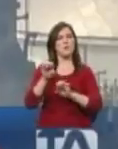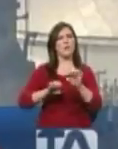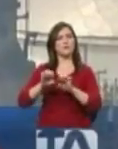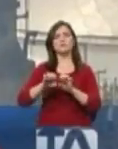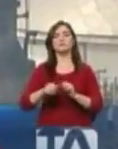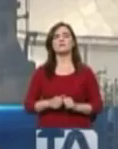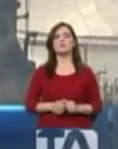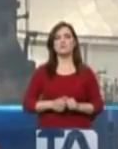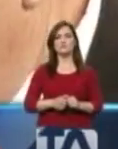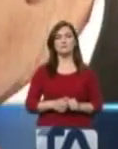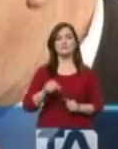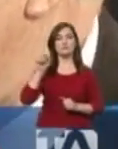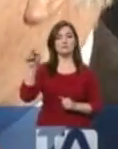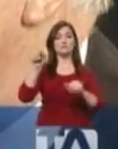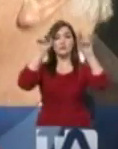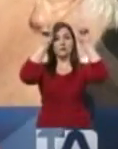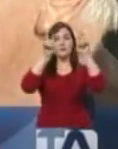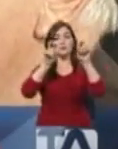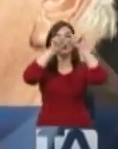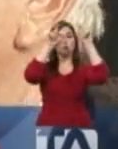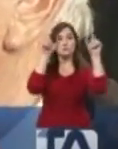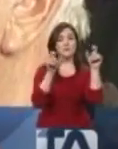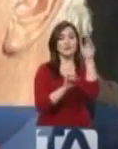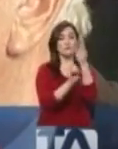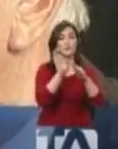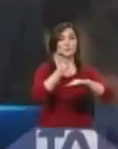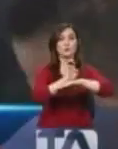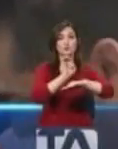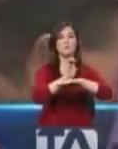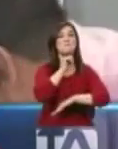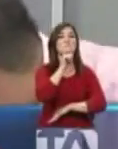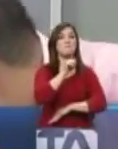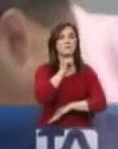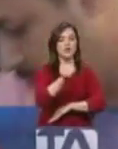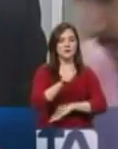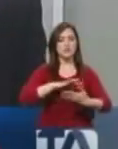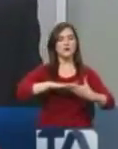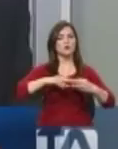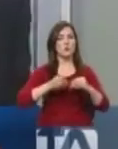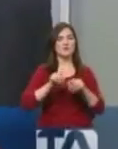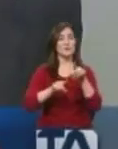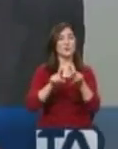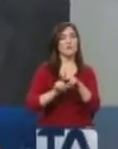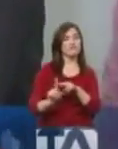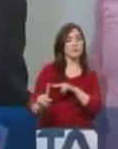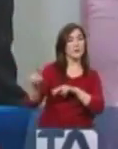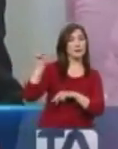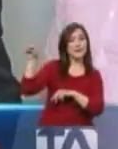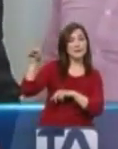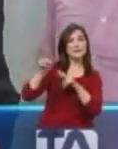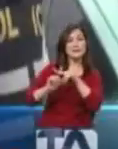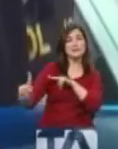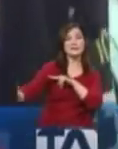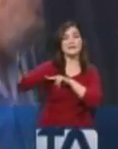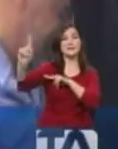Petroecuador será otro de los temas que deje inconclusos Galo Chiriboga, con varios prófugos de la justicia, como Carlos Pareja